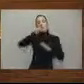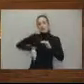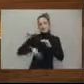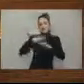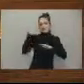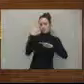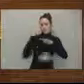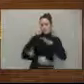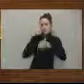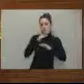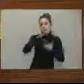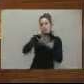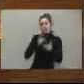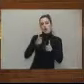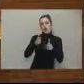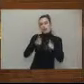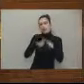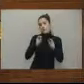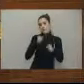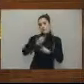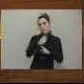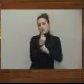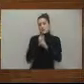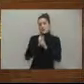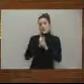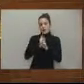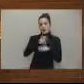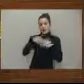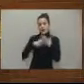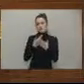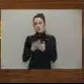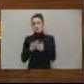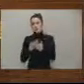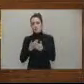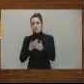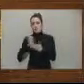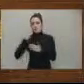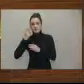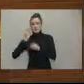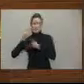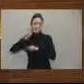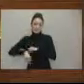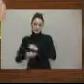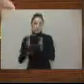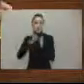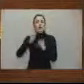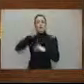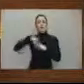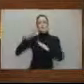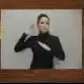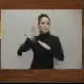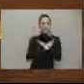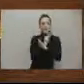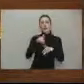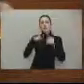la realización del primer viaje, computado de fecha a fecha. Y transcurrido ese mes, se incorporan